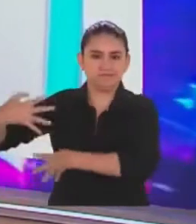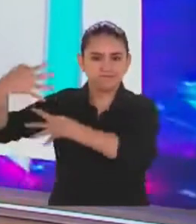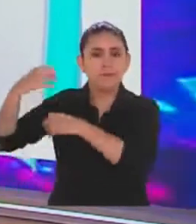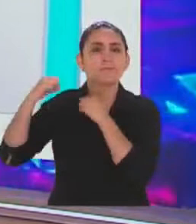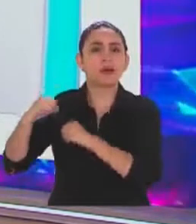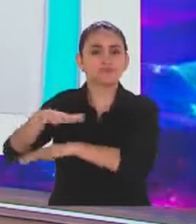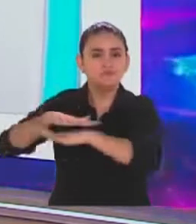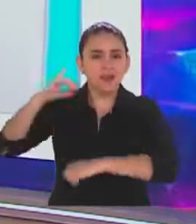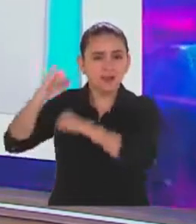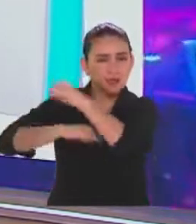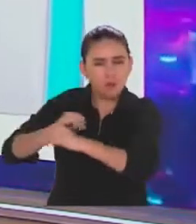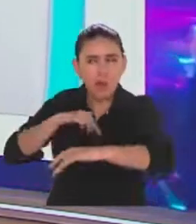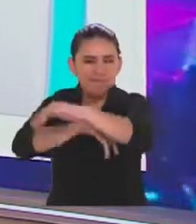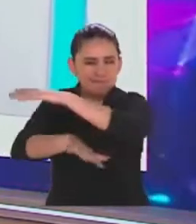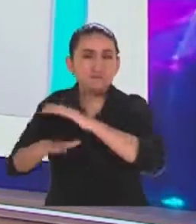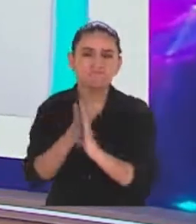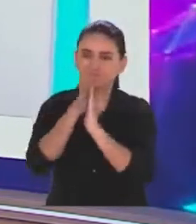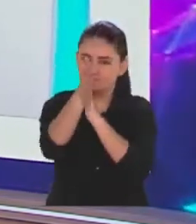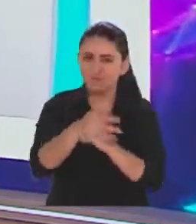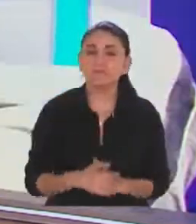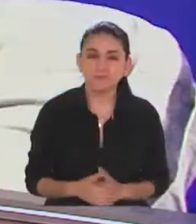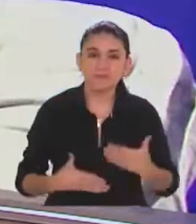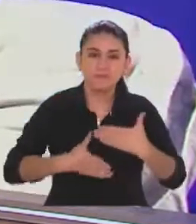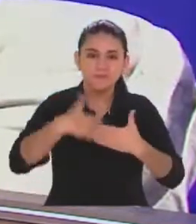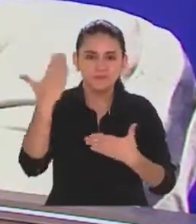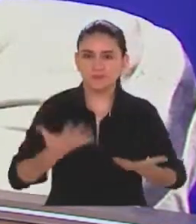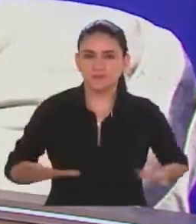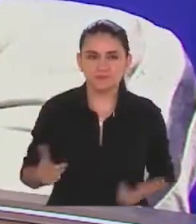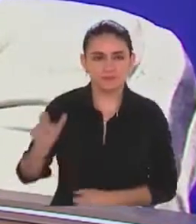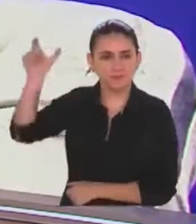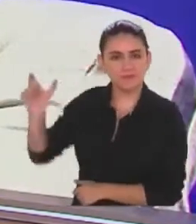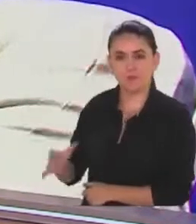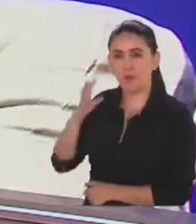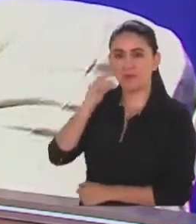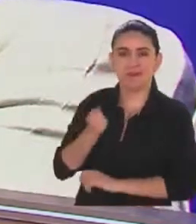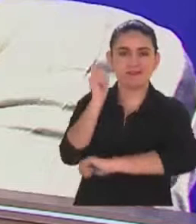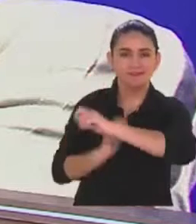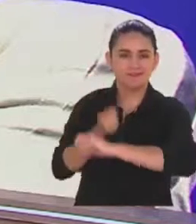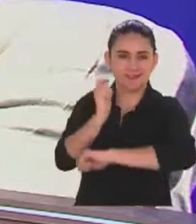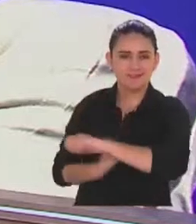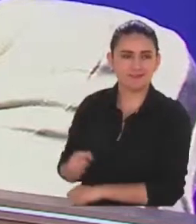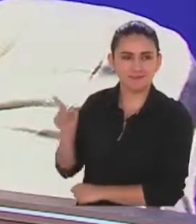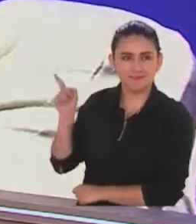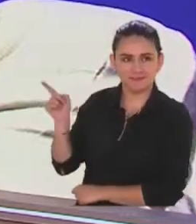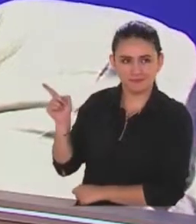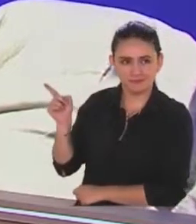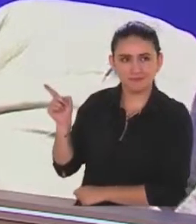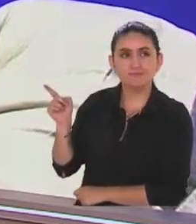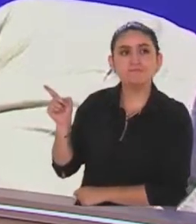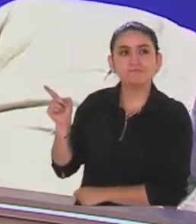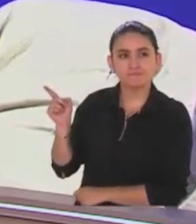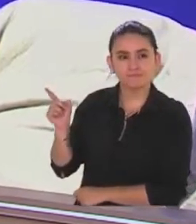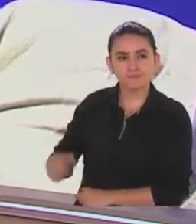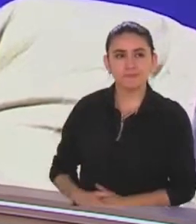noticias internacionales. Bueno, muy bien, vamos a comenzar hablando de Marc Anthony, quien se presentó en Bogotá en el espacio más grande